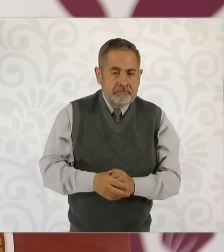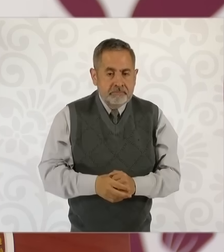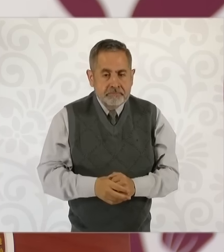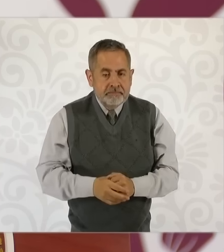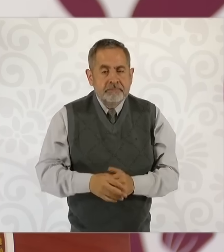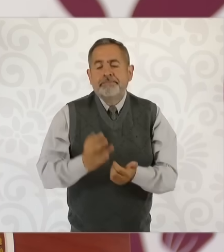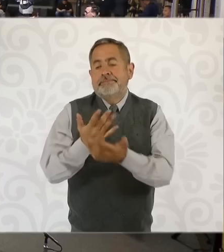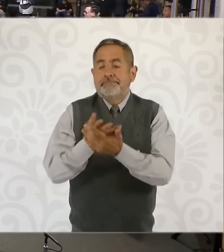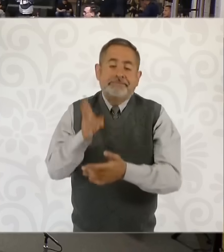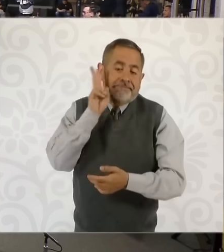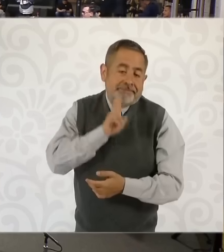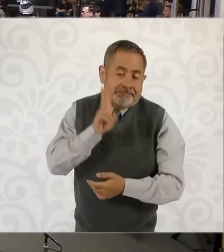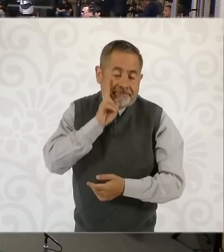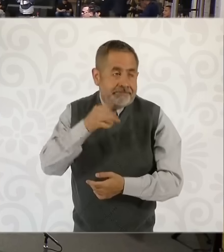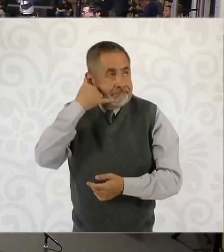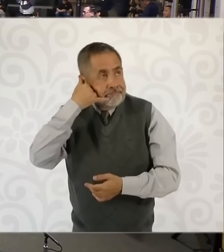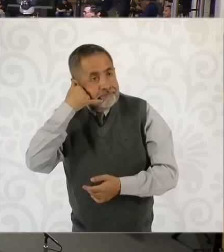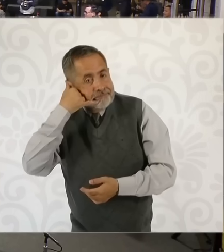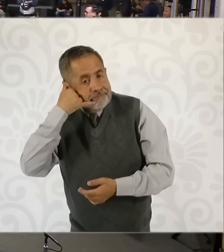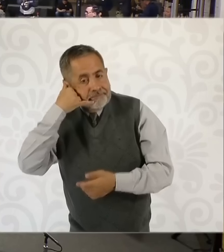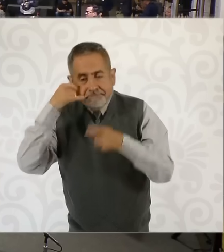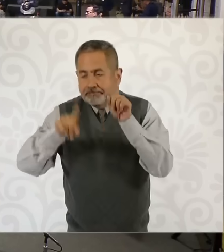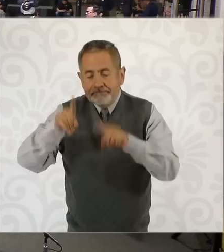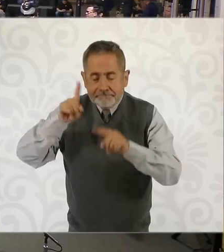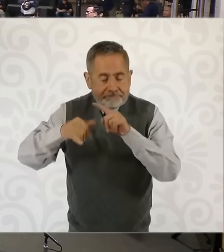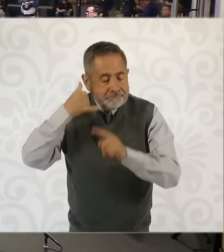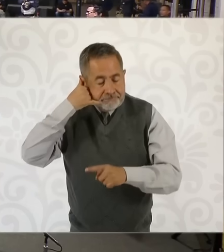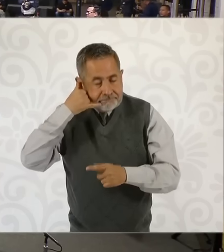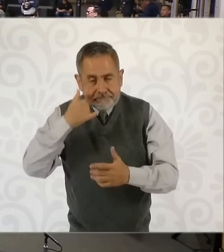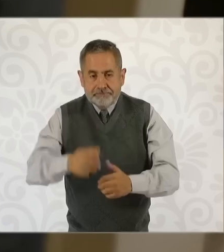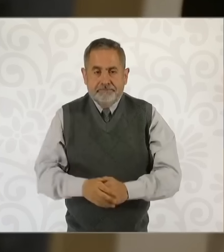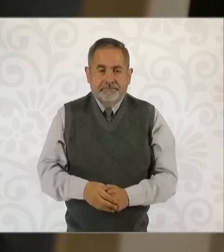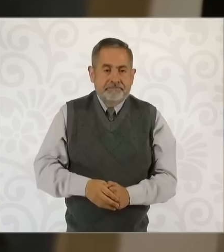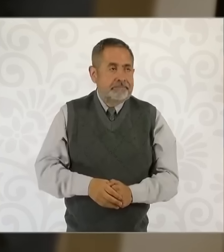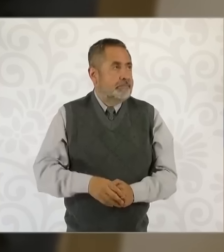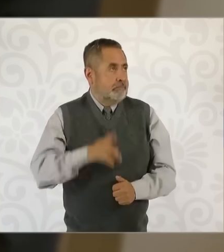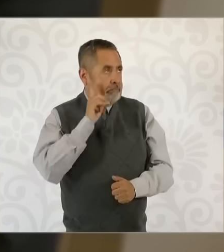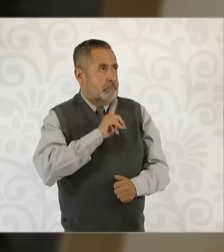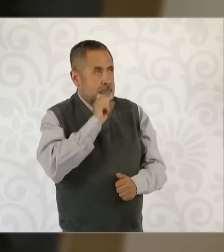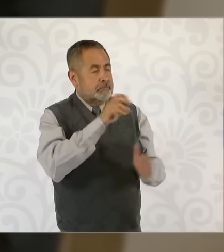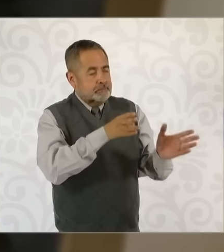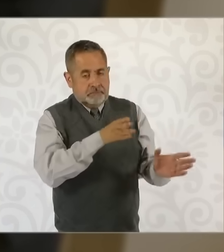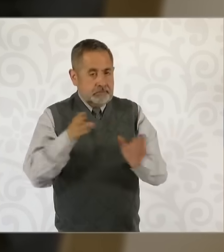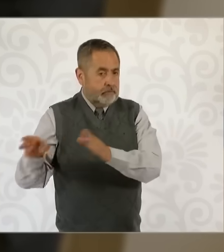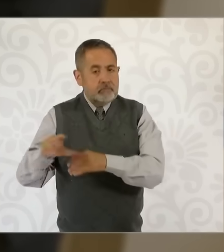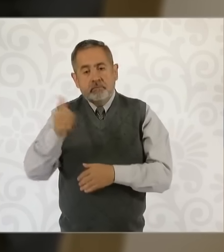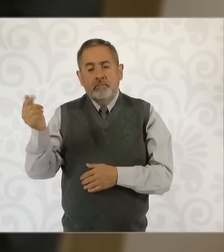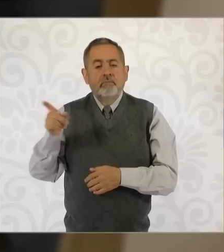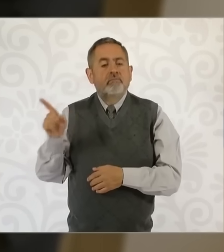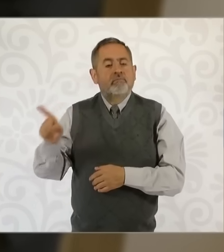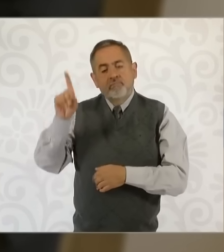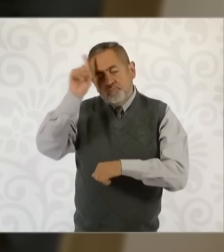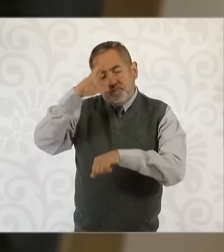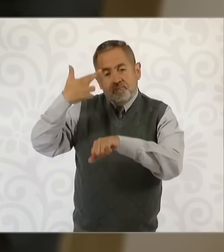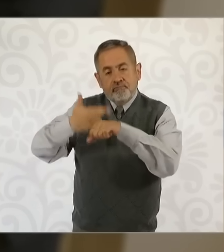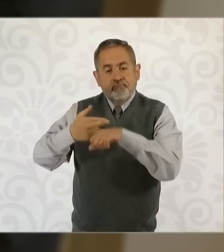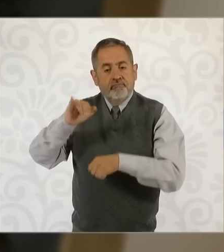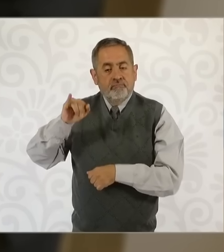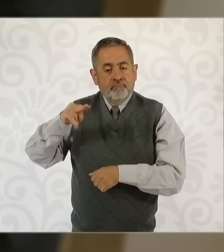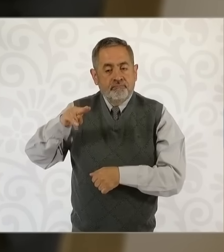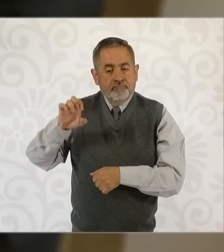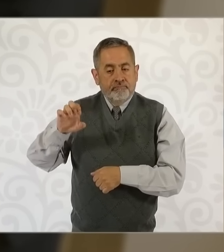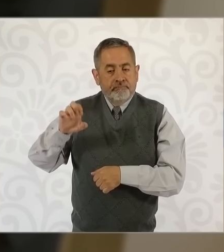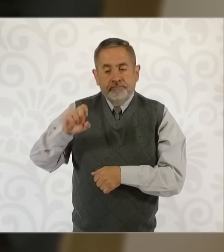estaremos informando. Ok. En otro tema, Presidenta, ayer la consejera presidente del INE se pronunció sobre los amagos de